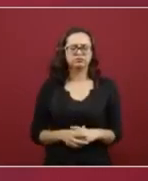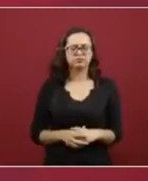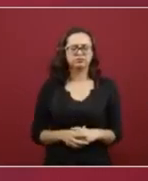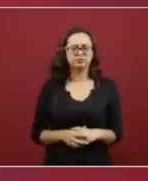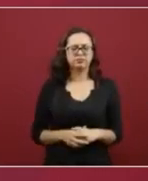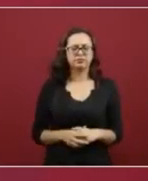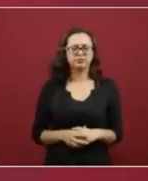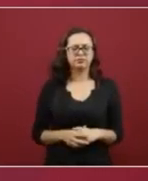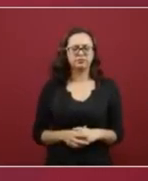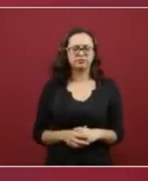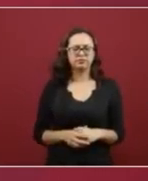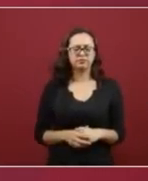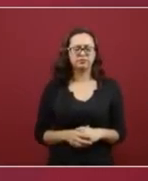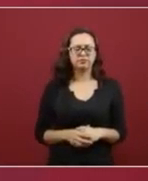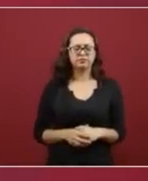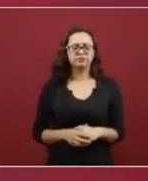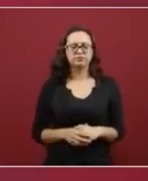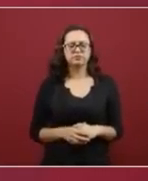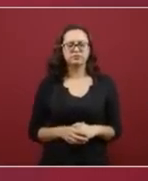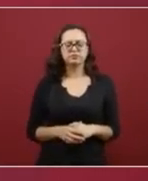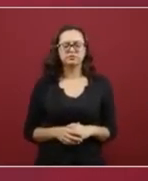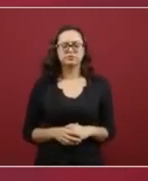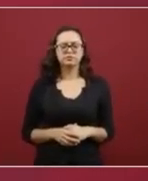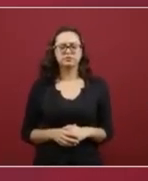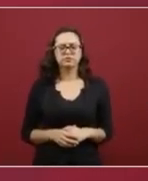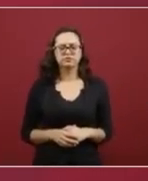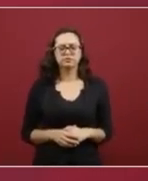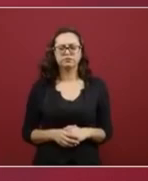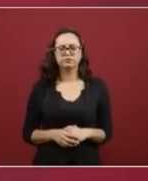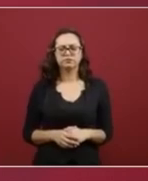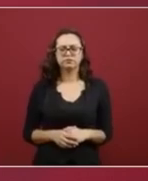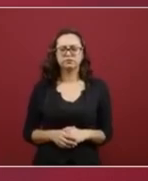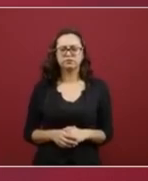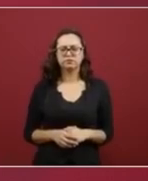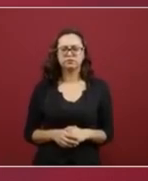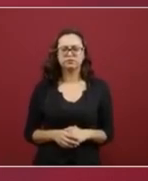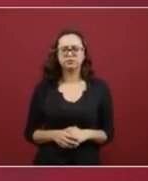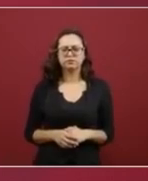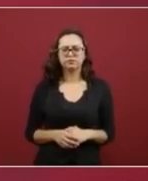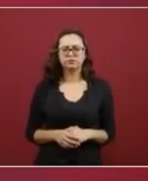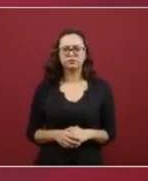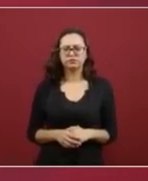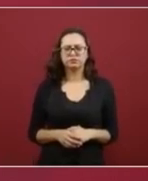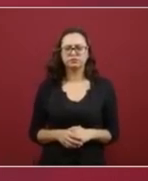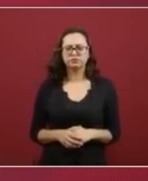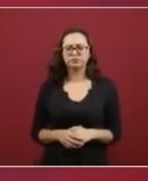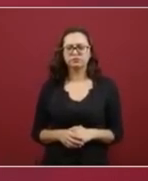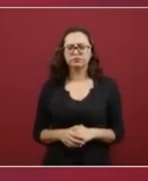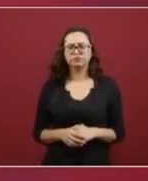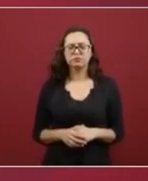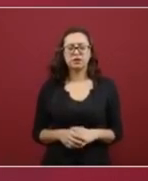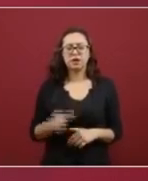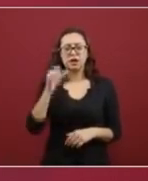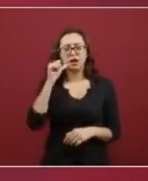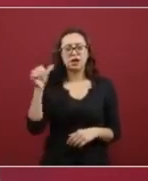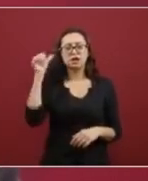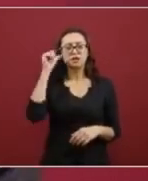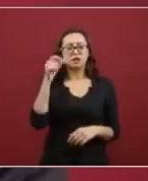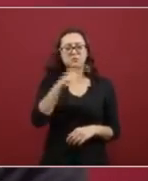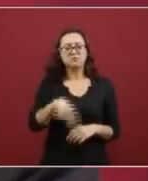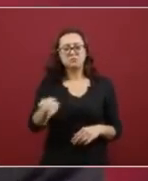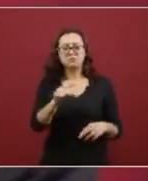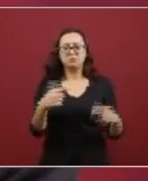El hecho de que ayer los maestros expresaron que no tienen interés,